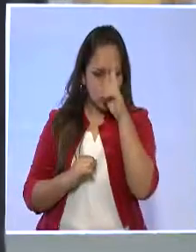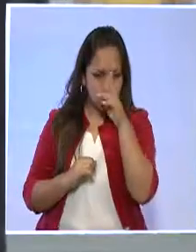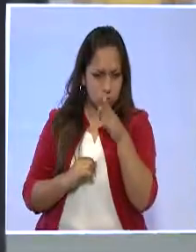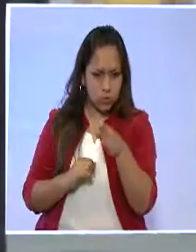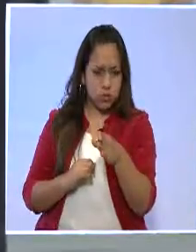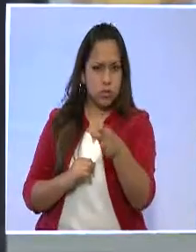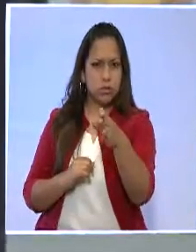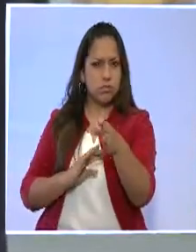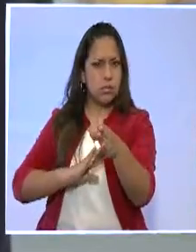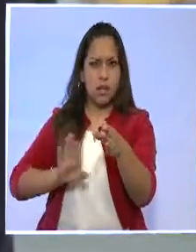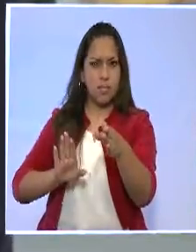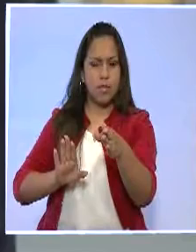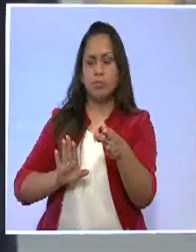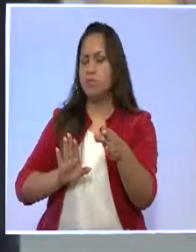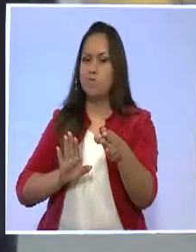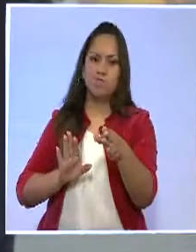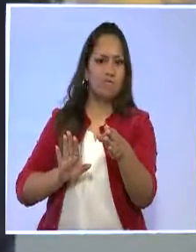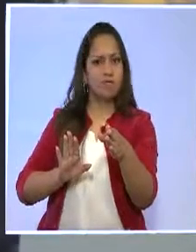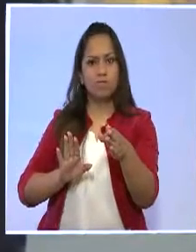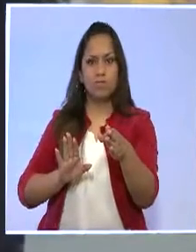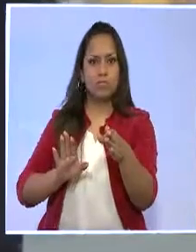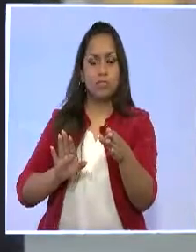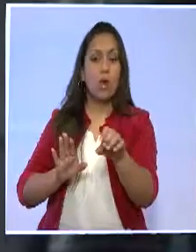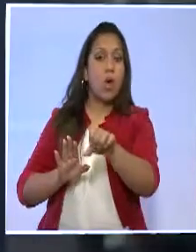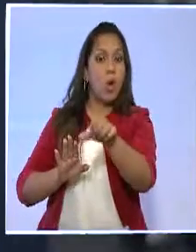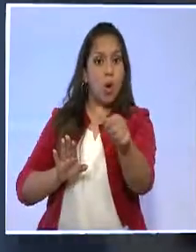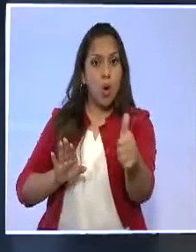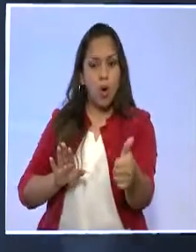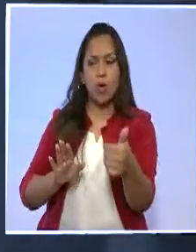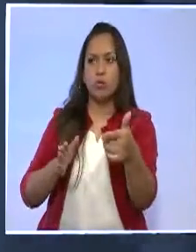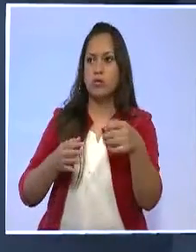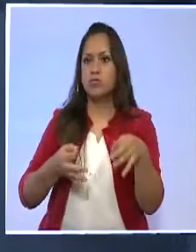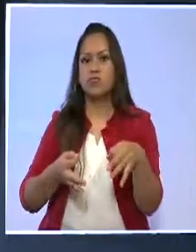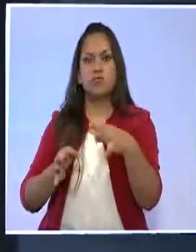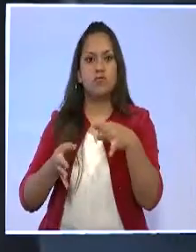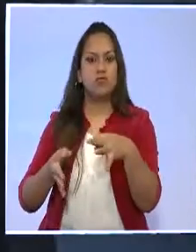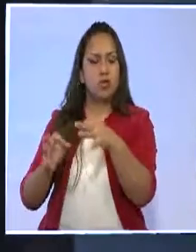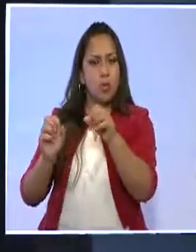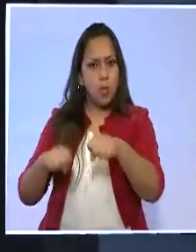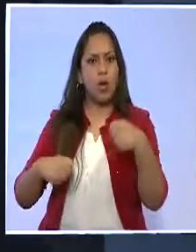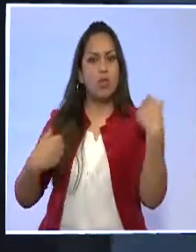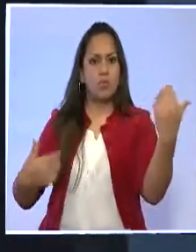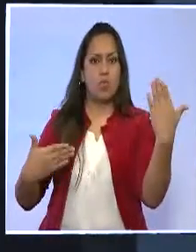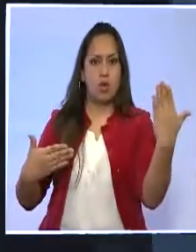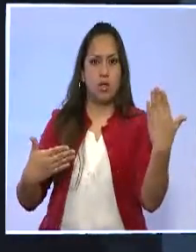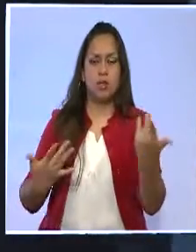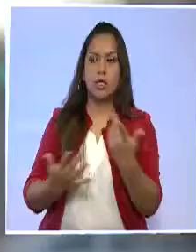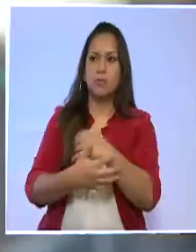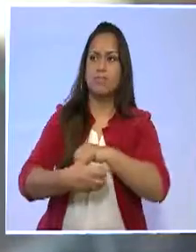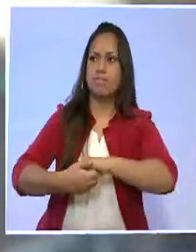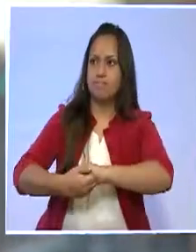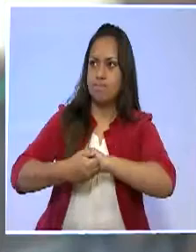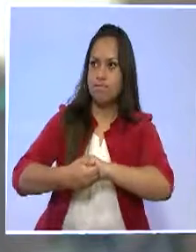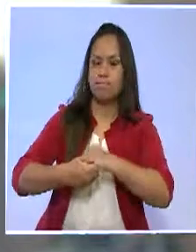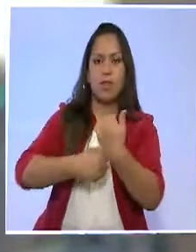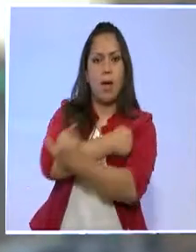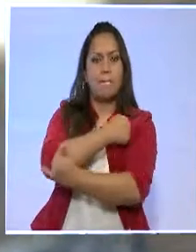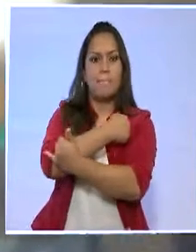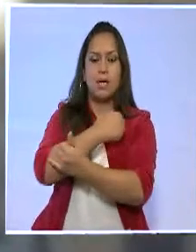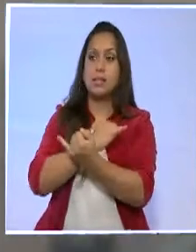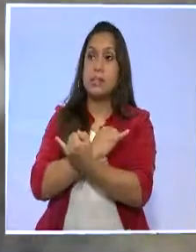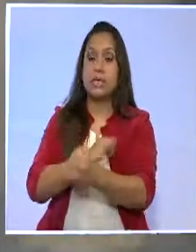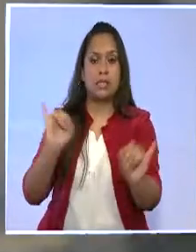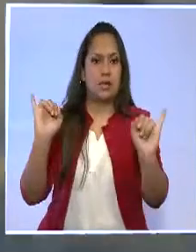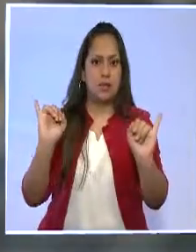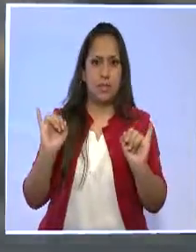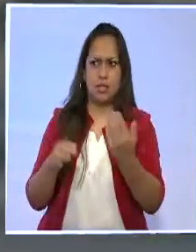siempre con nuestra solidaridad y nuestros abrazos permanente a todos los países que han luchado por la autodeterminación de sus pueblos